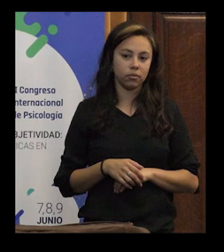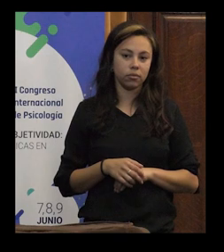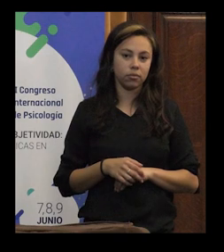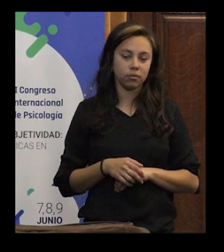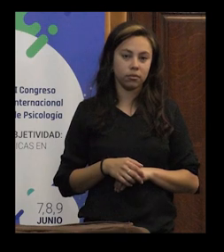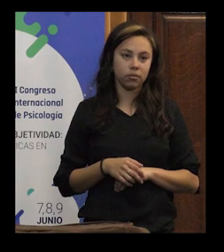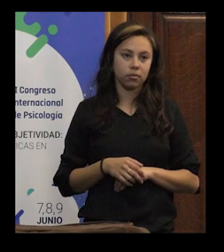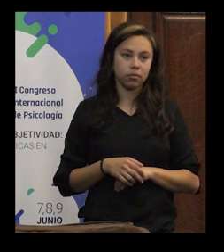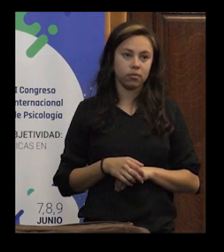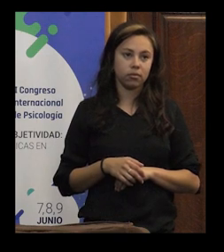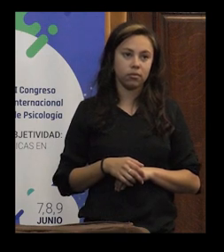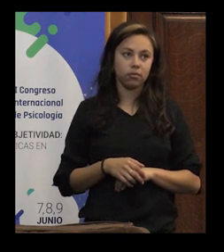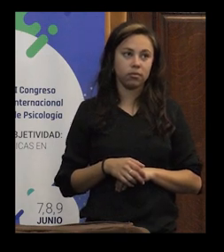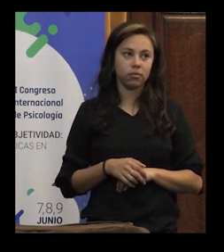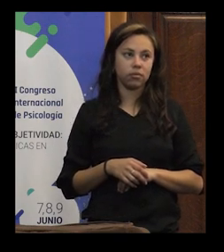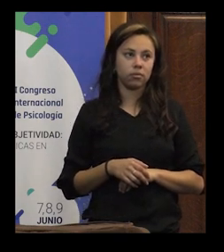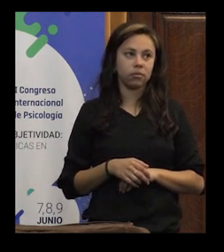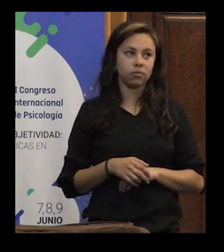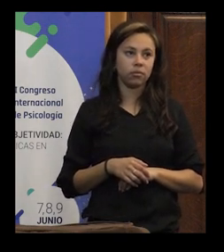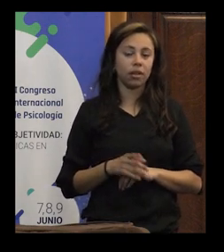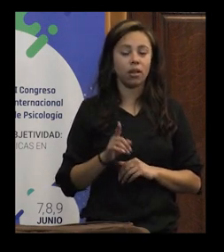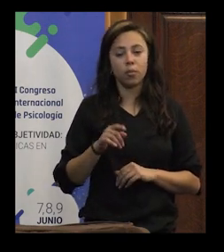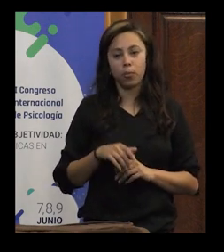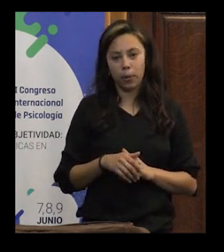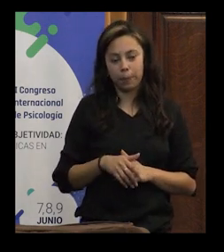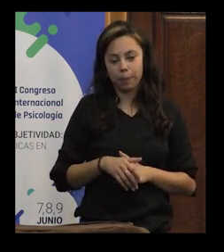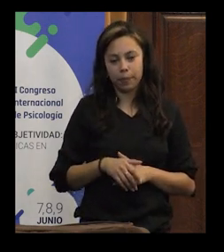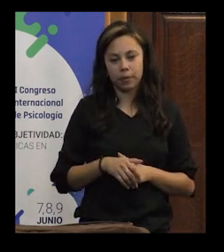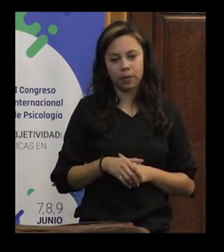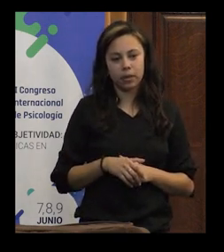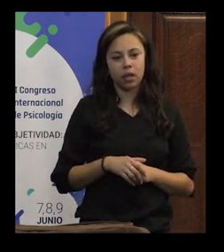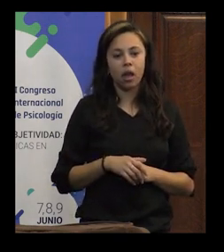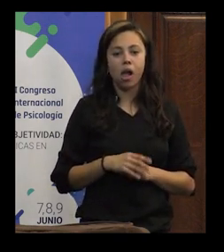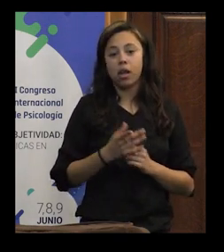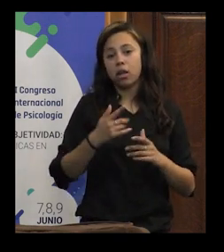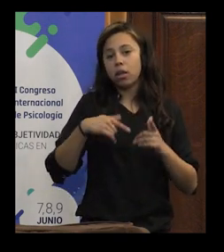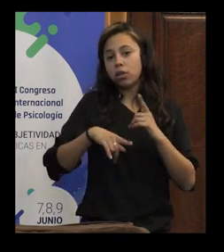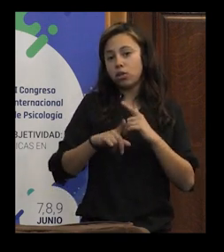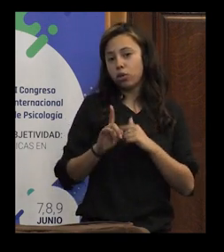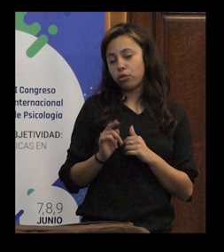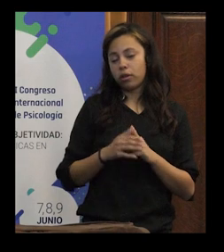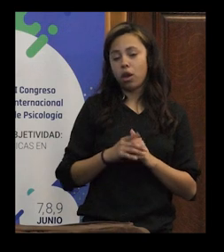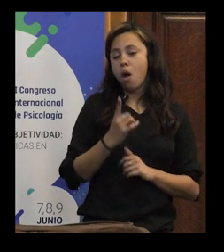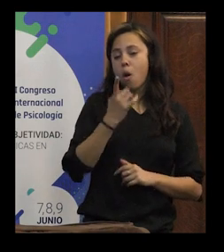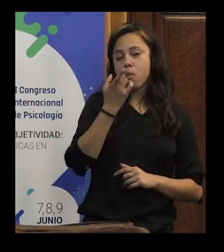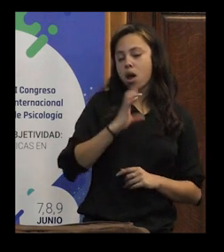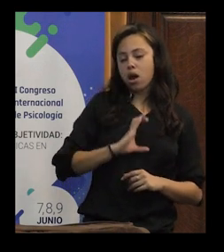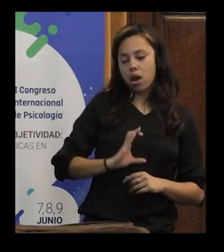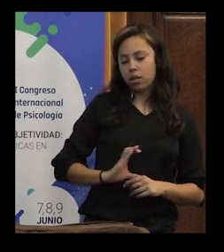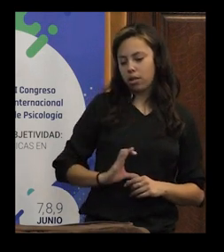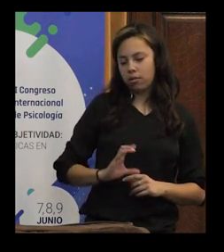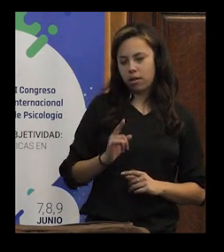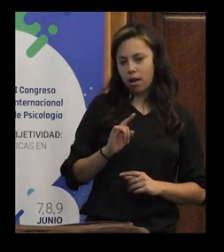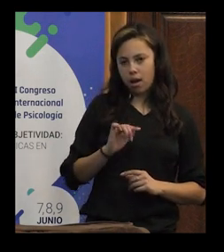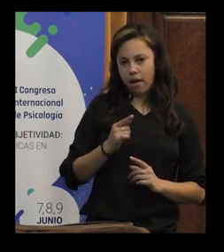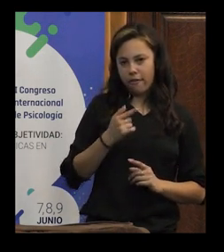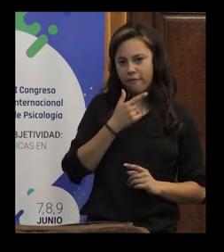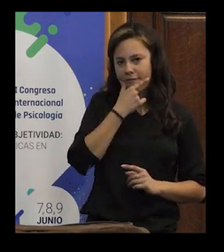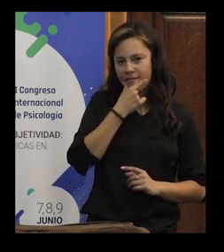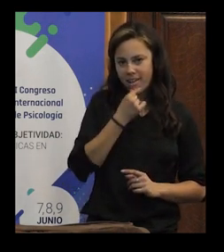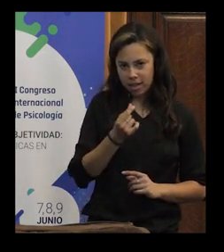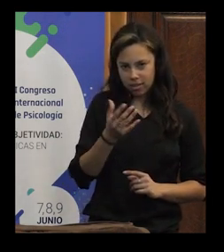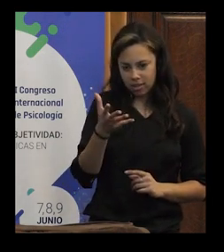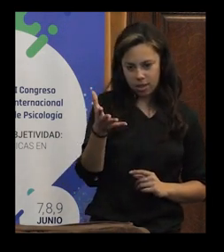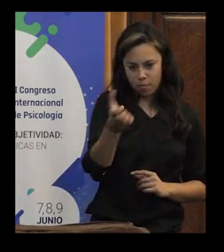Okay. En sus palabras, una característica clave de las técnicas de evaluación de